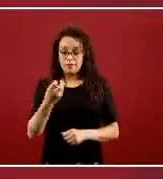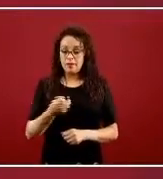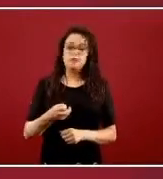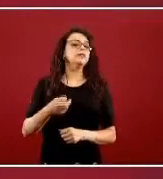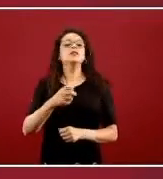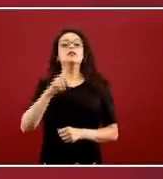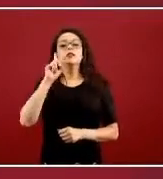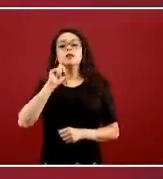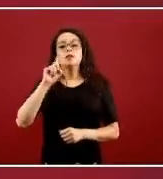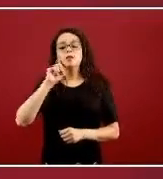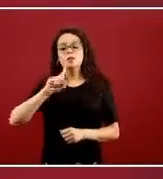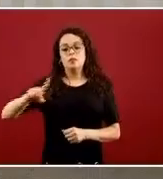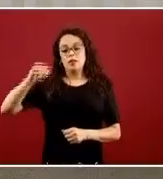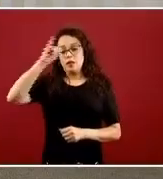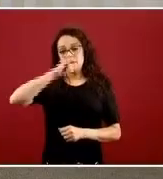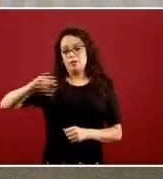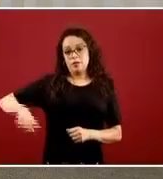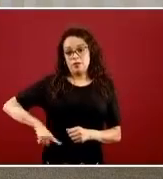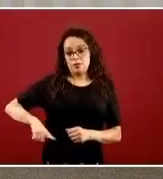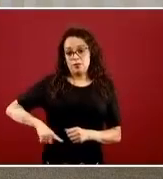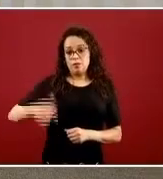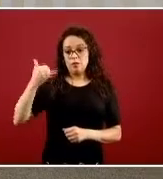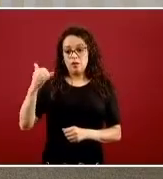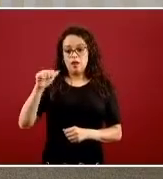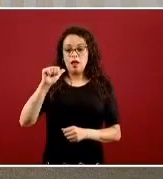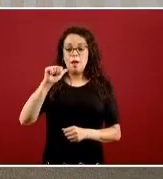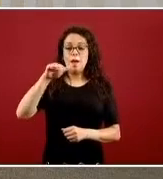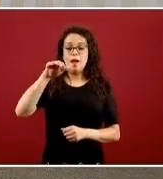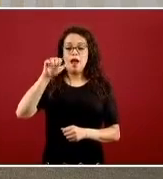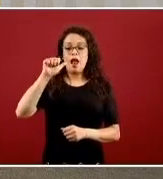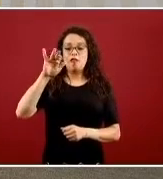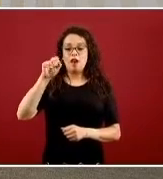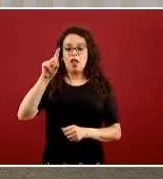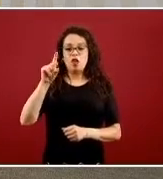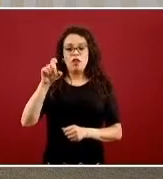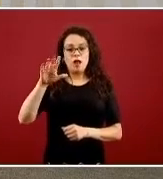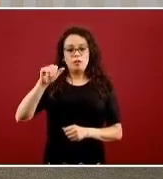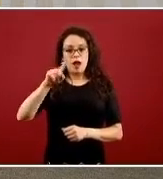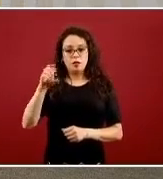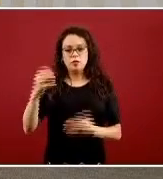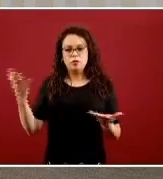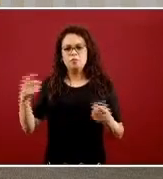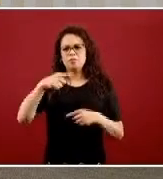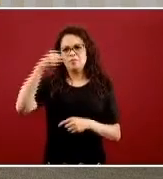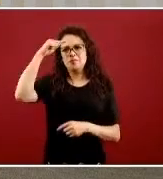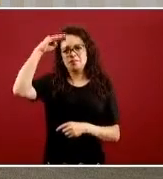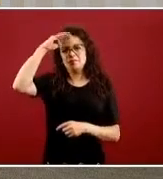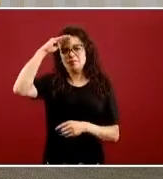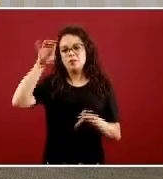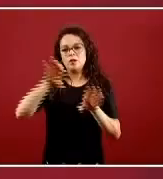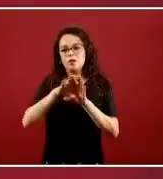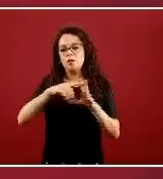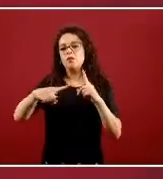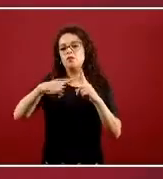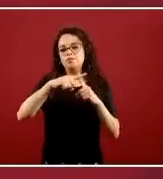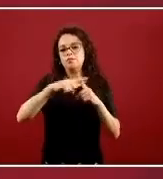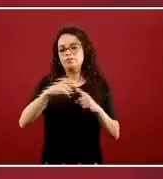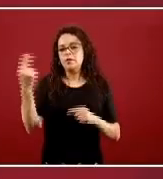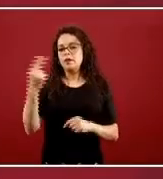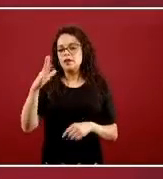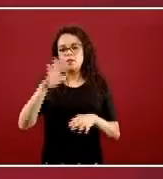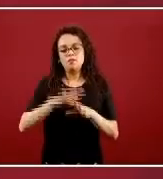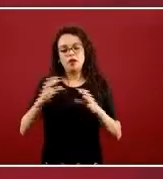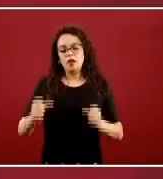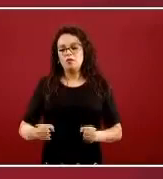México, y el gobernador Alfredo del Mazo han tomado un liderazgo muy positivo en empujar estas medidas un poco más